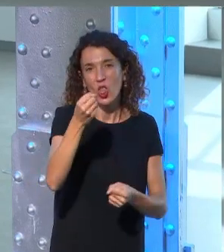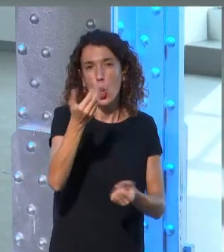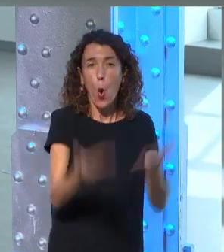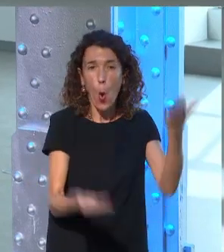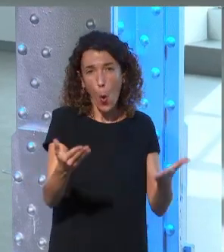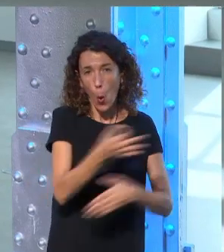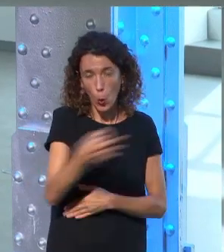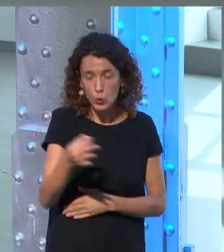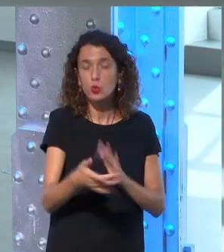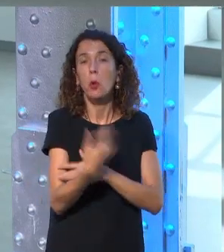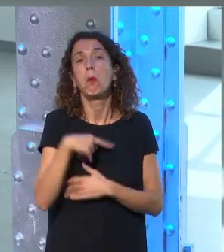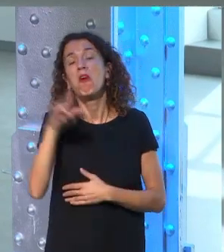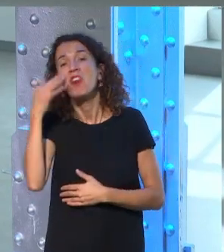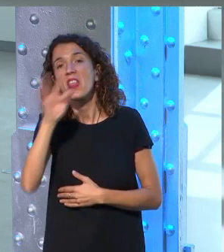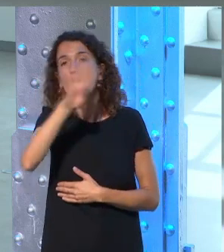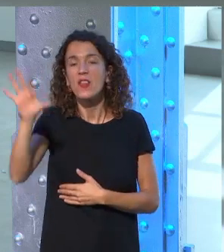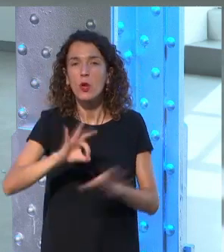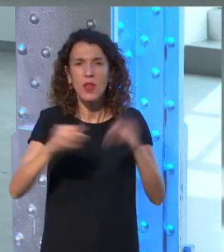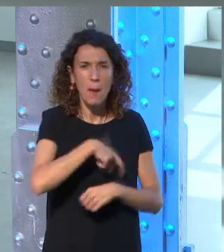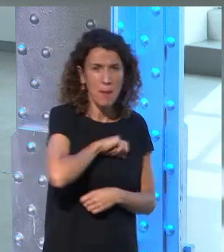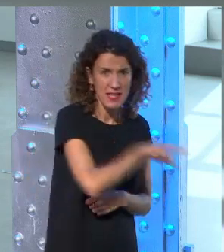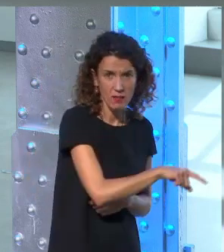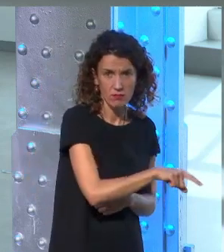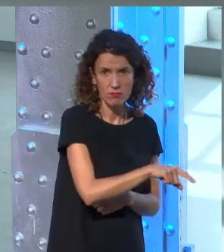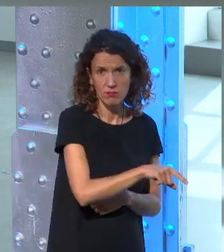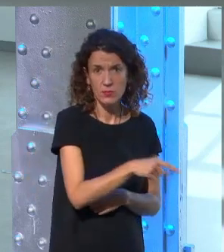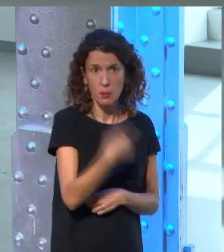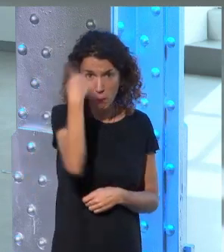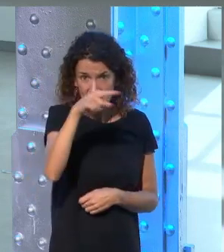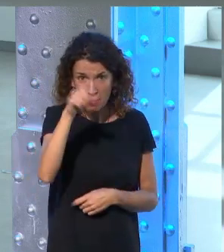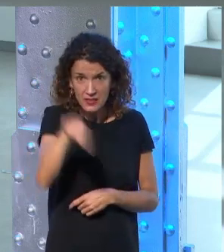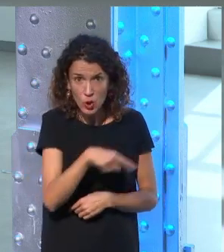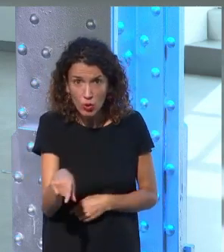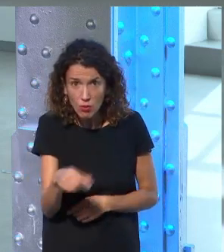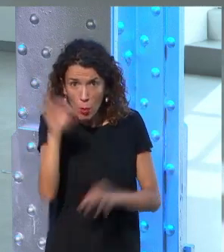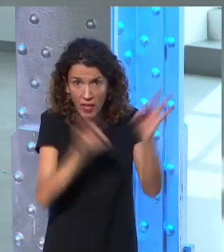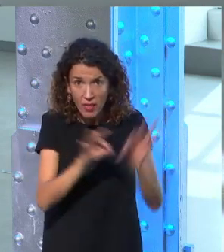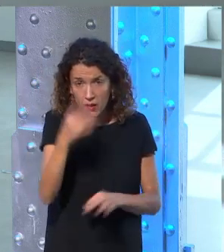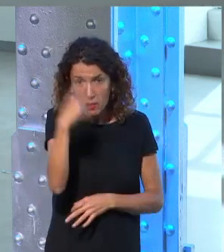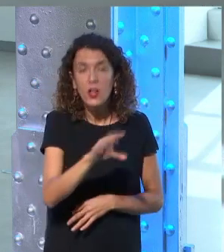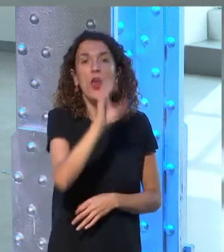En Francia, creo que están en 40 y pico y tal. ¿En España cuánto? ¿Alguien lo sabe?